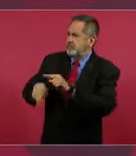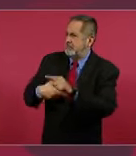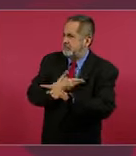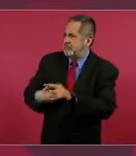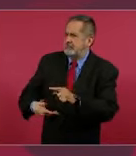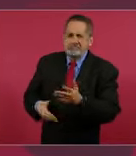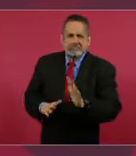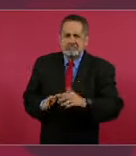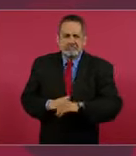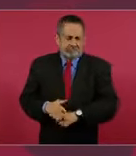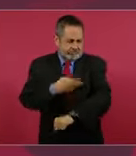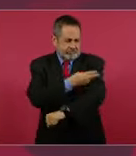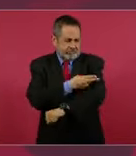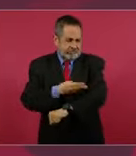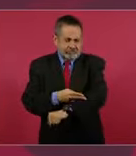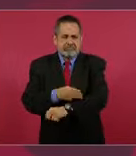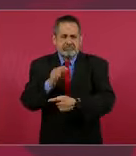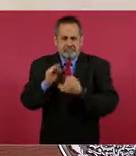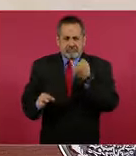Desde Madero.